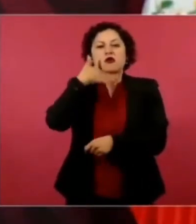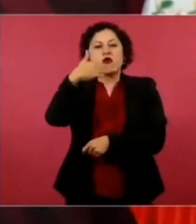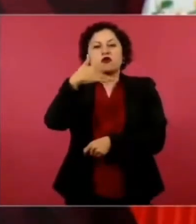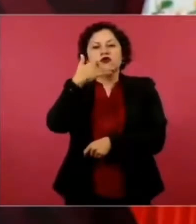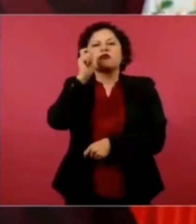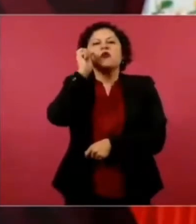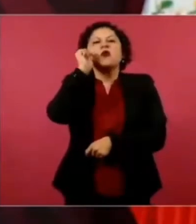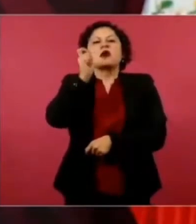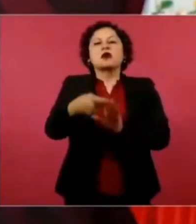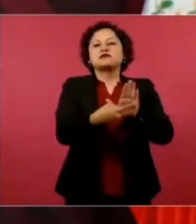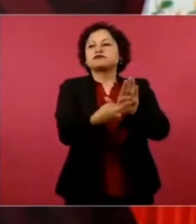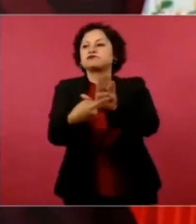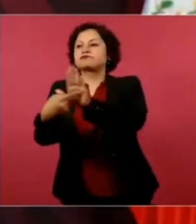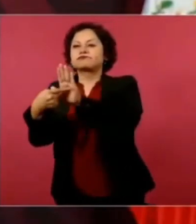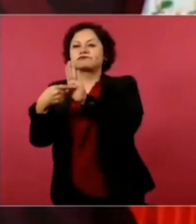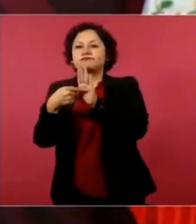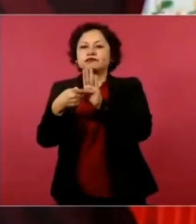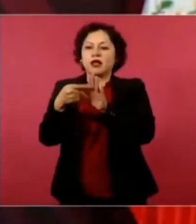para nada.